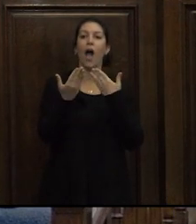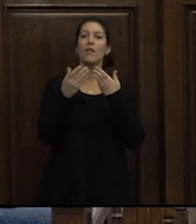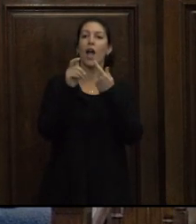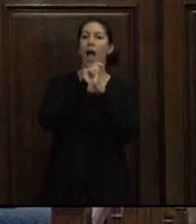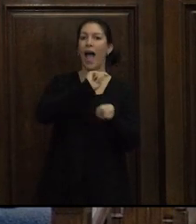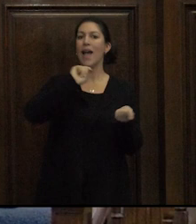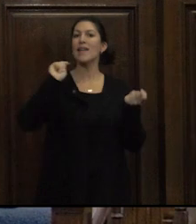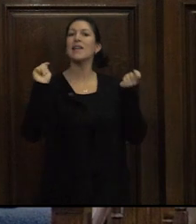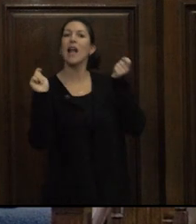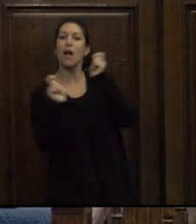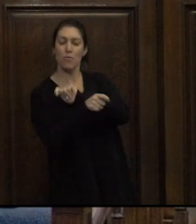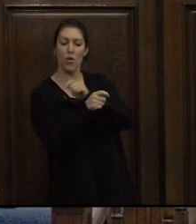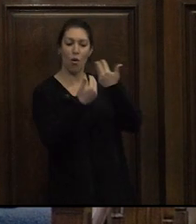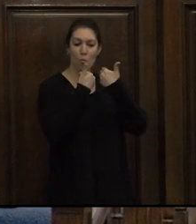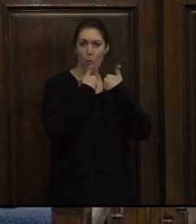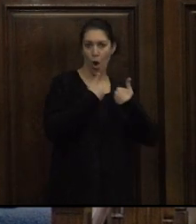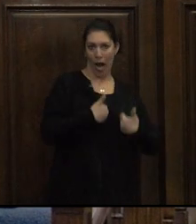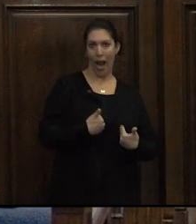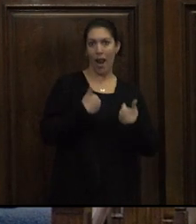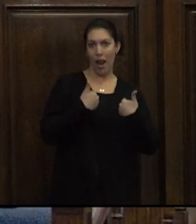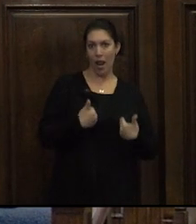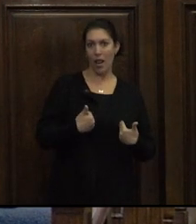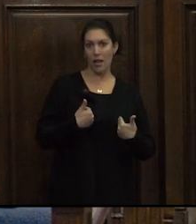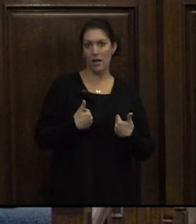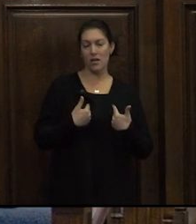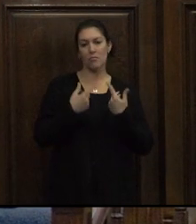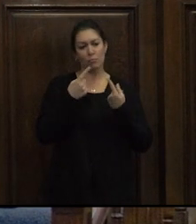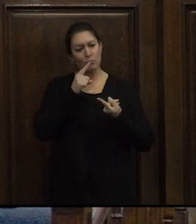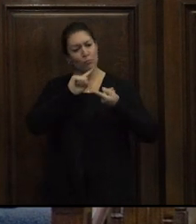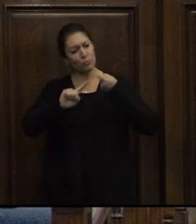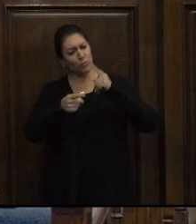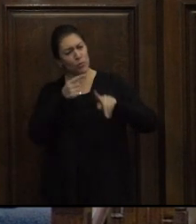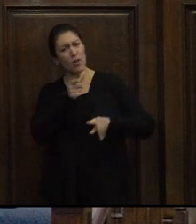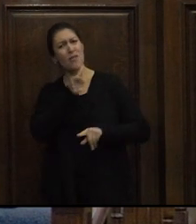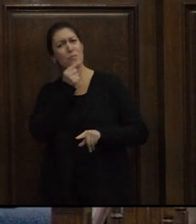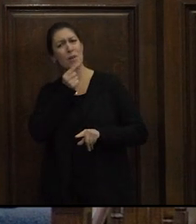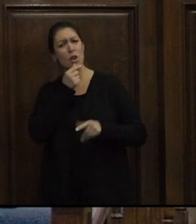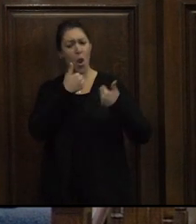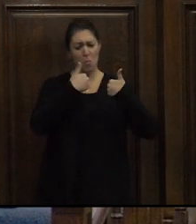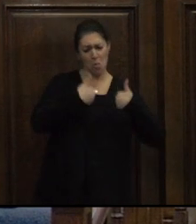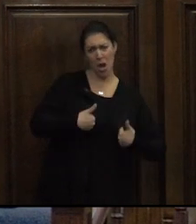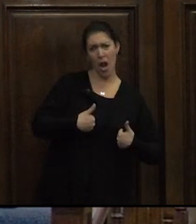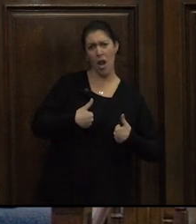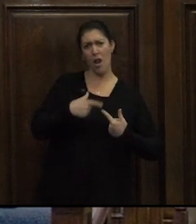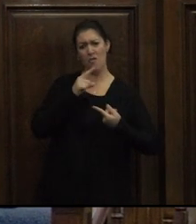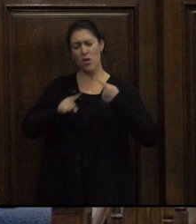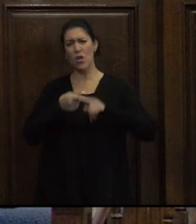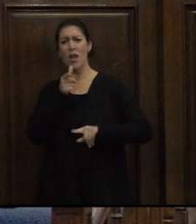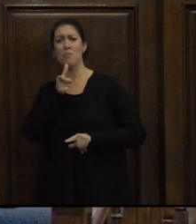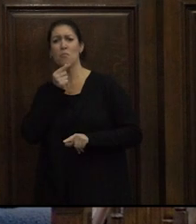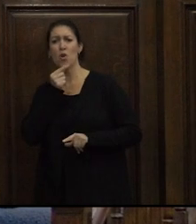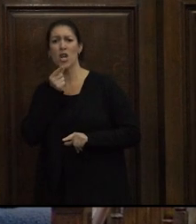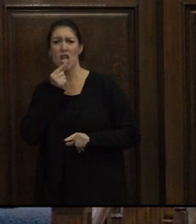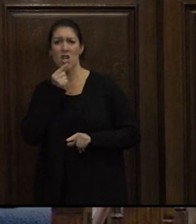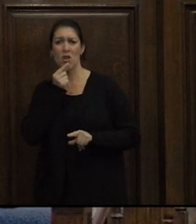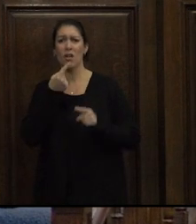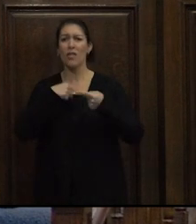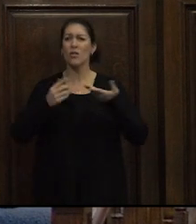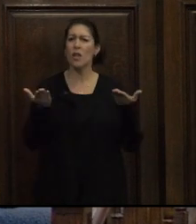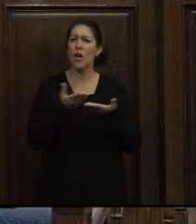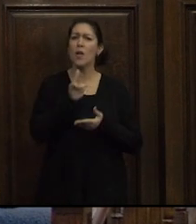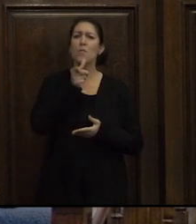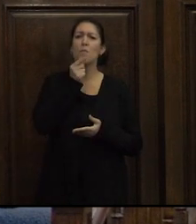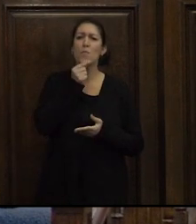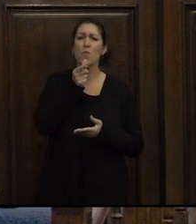el cambio, digamos, en el suelo moral y se lo relaciona con la política. Y como la política ahora